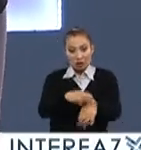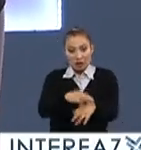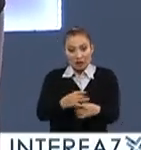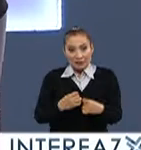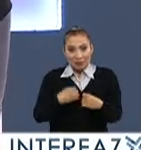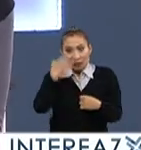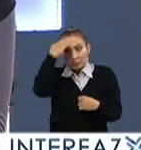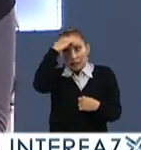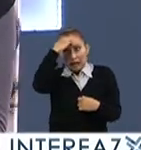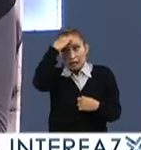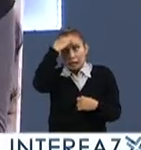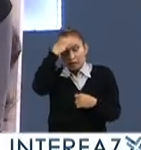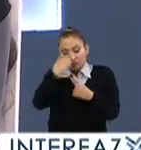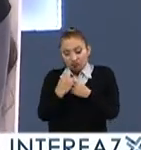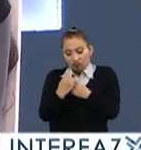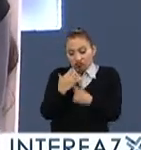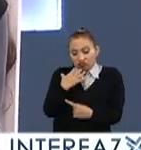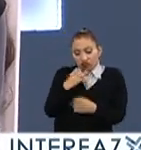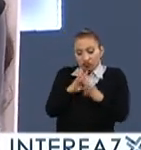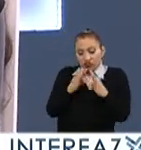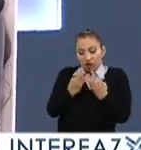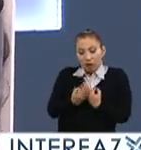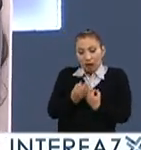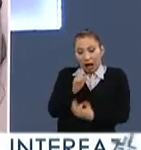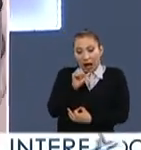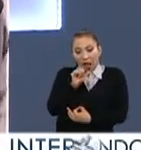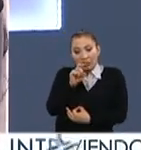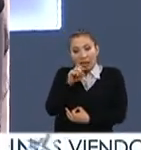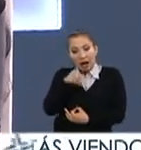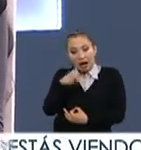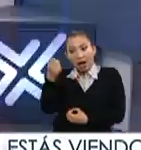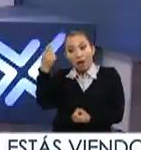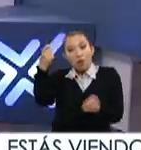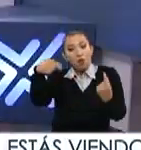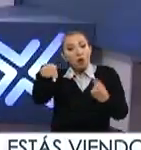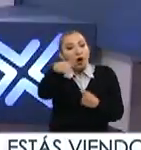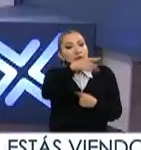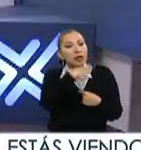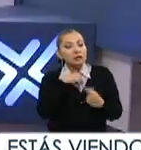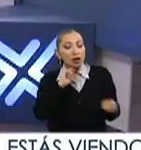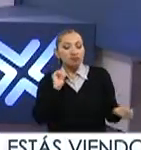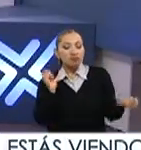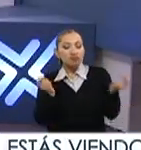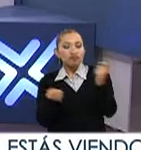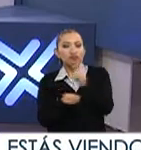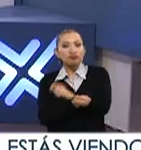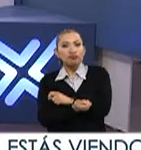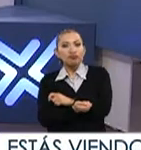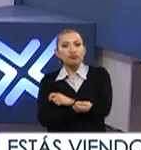sismo afectó la forma en que el ADN de algunas personas se lee.